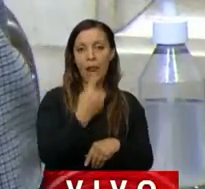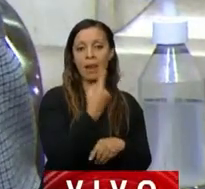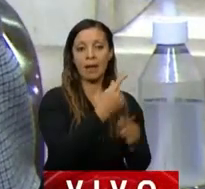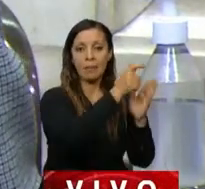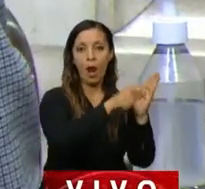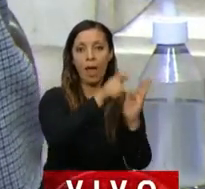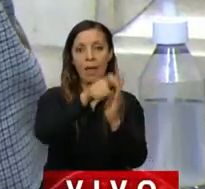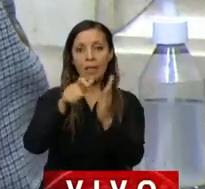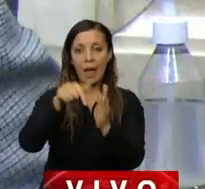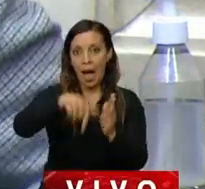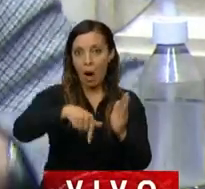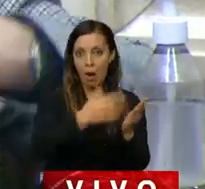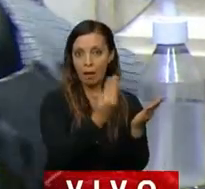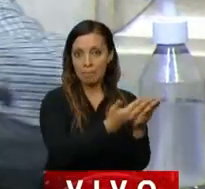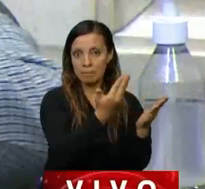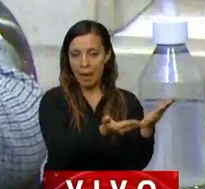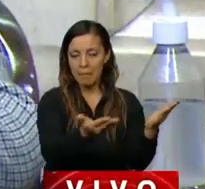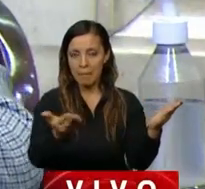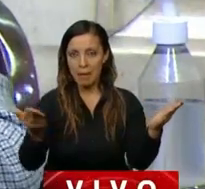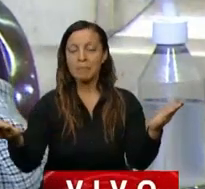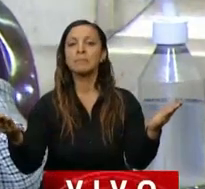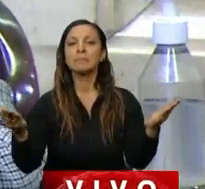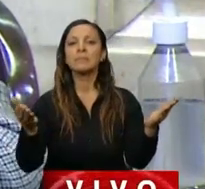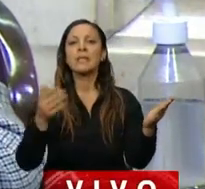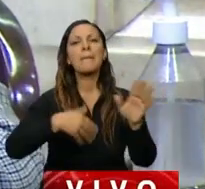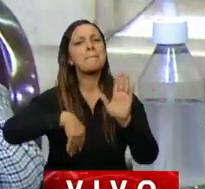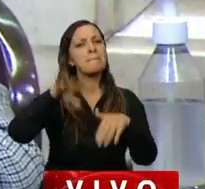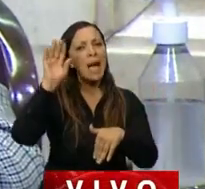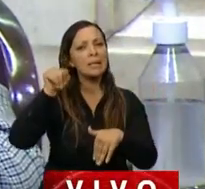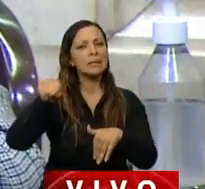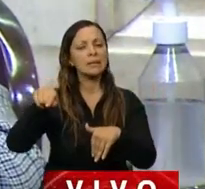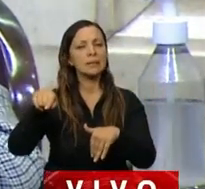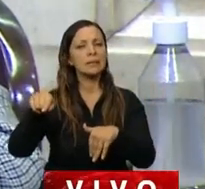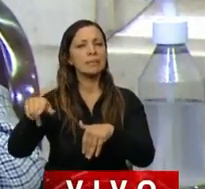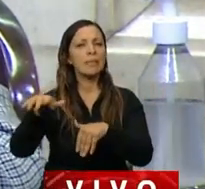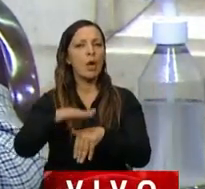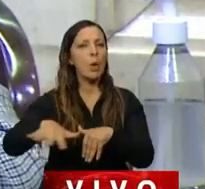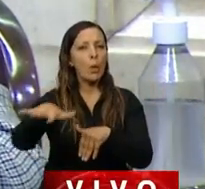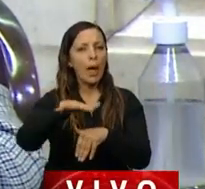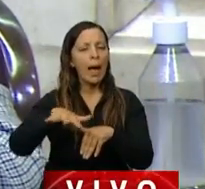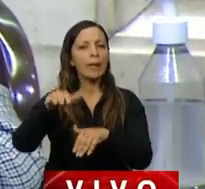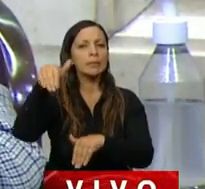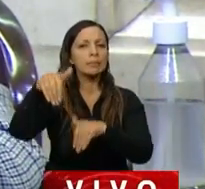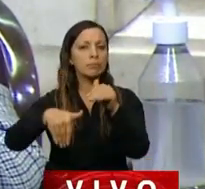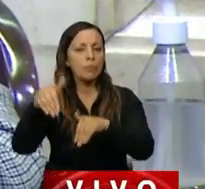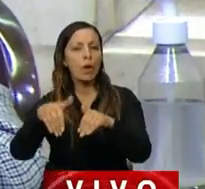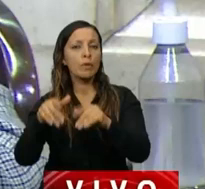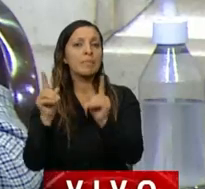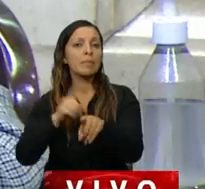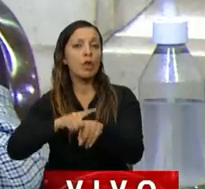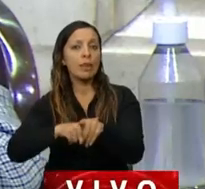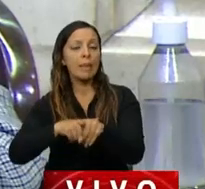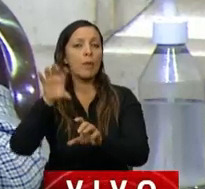boleta, sobre todo en aquellos comicios donde se vota simultáneamente